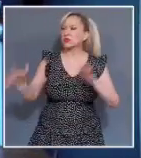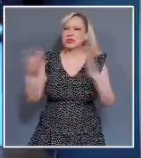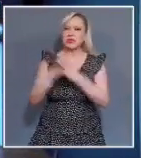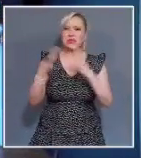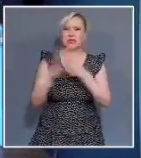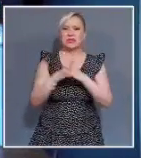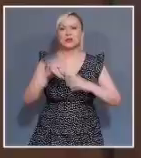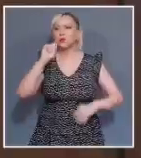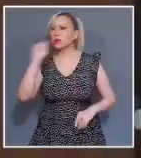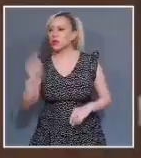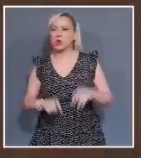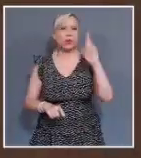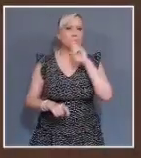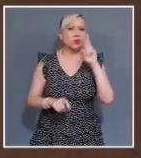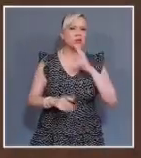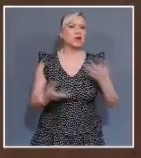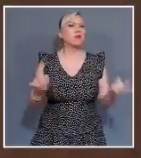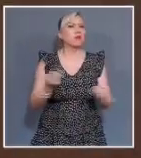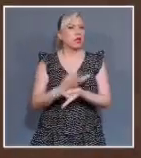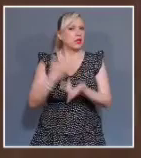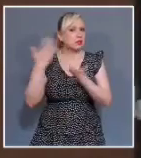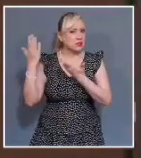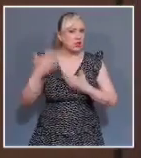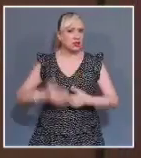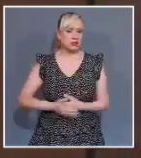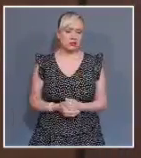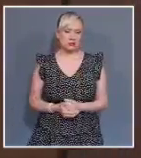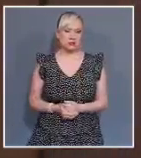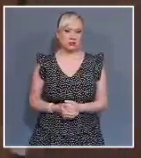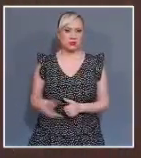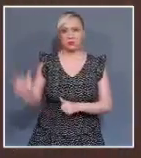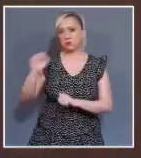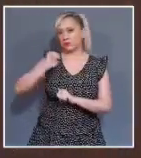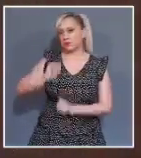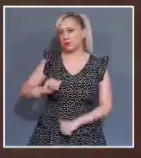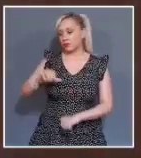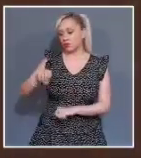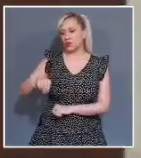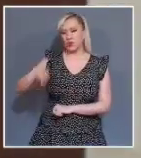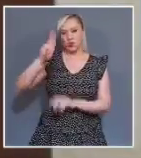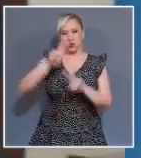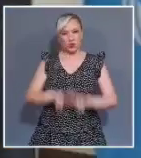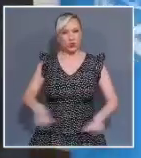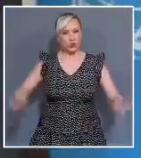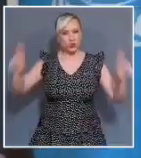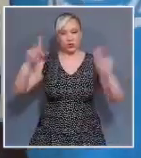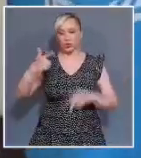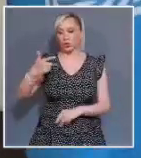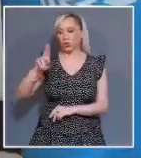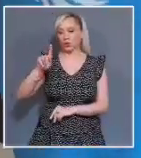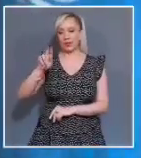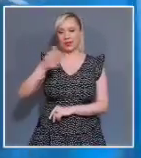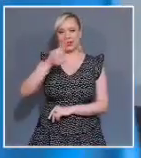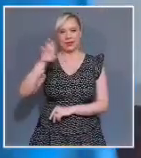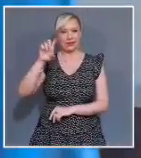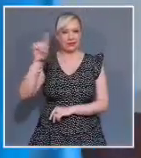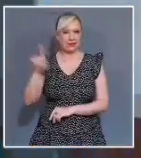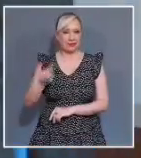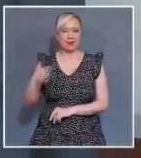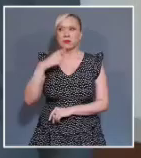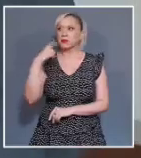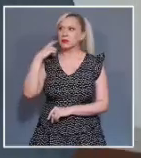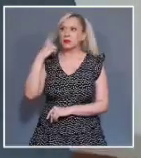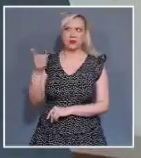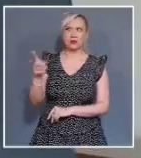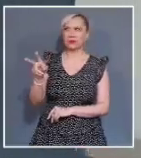Ucrania. El secretario general de la ONU, Antonio Guterres, denunció la ilegalidad de la invasión contra